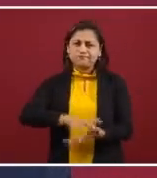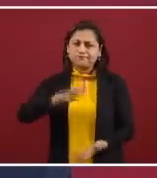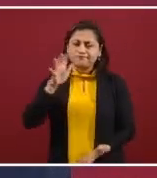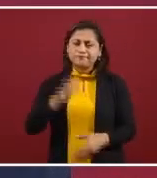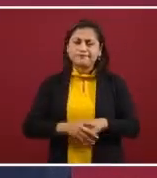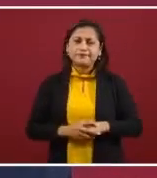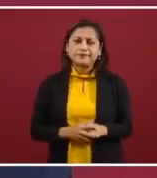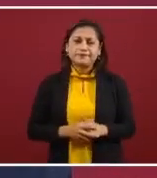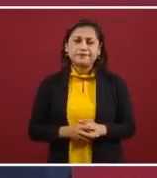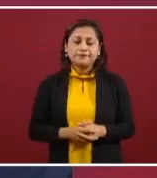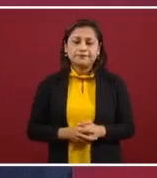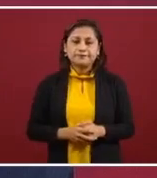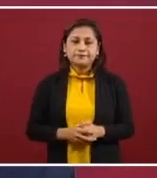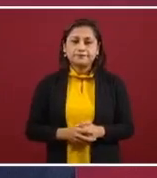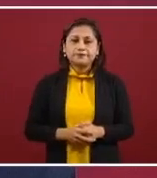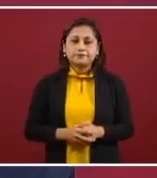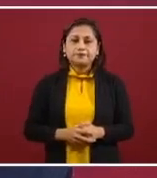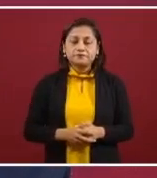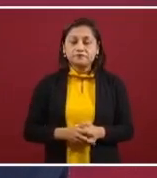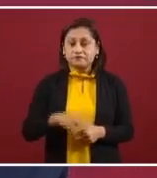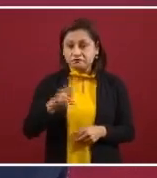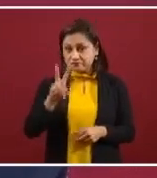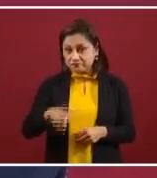Había hasta